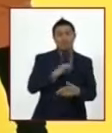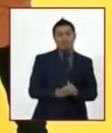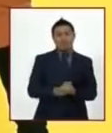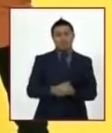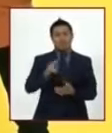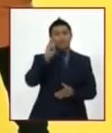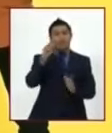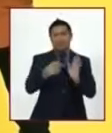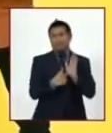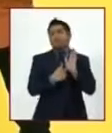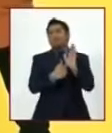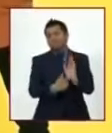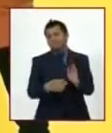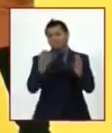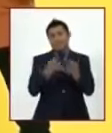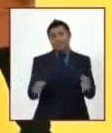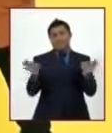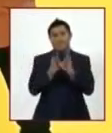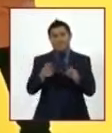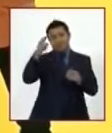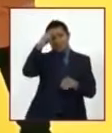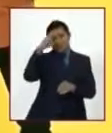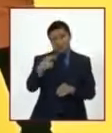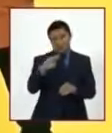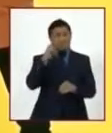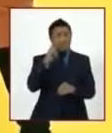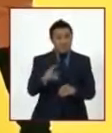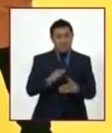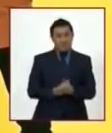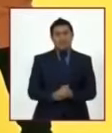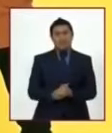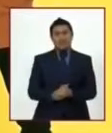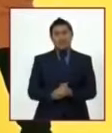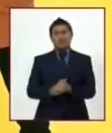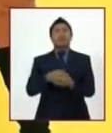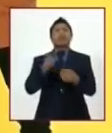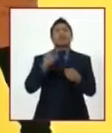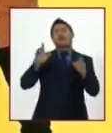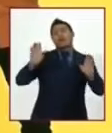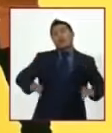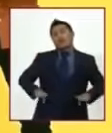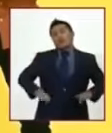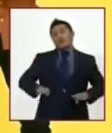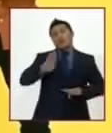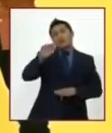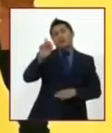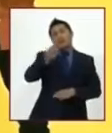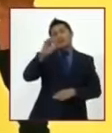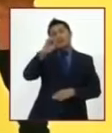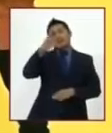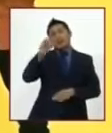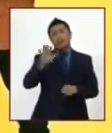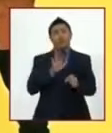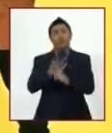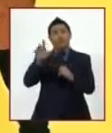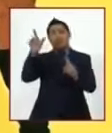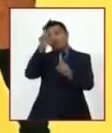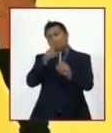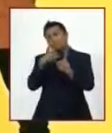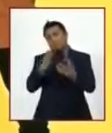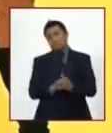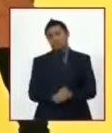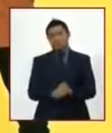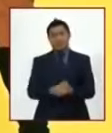con más detalle las características del barroco y qué aspectos lo distinguen en la arquitectura. Veamos el video El